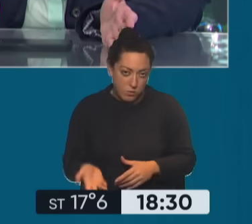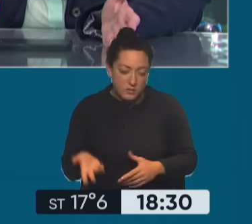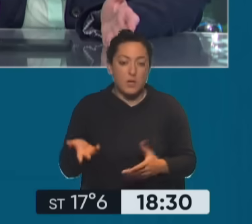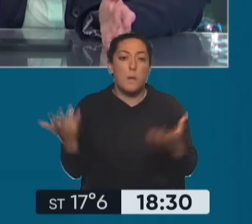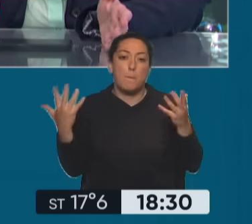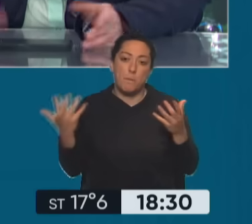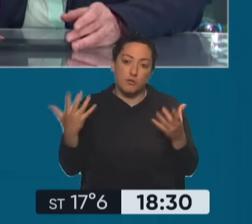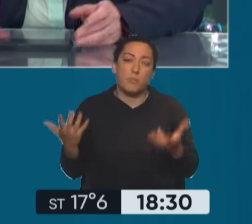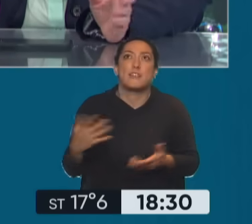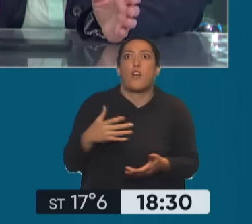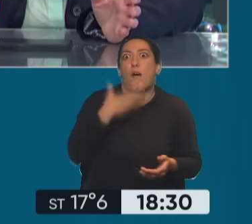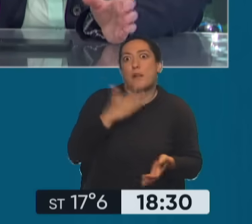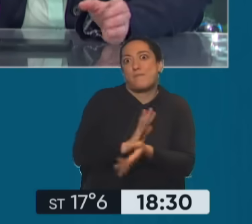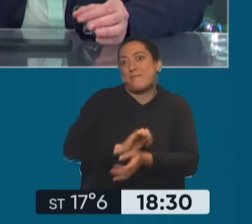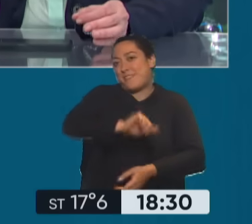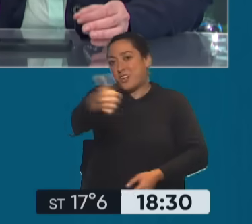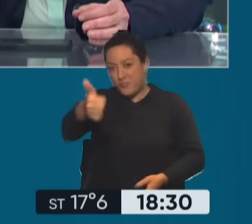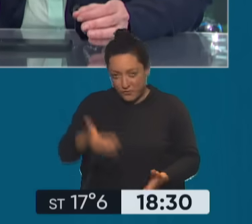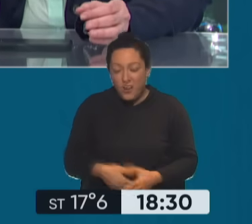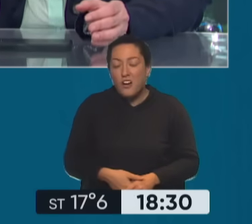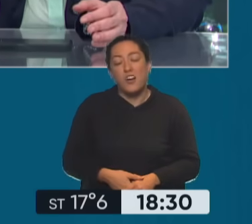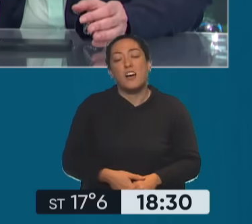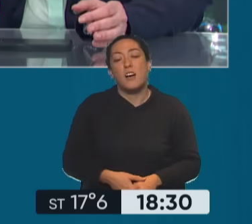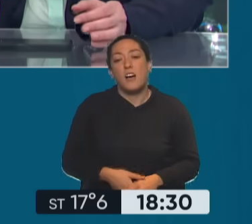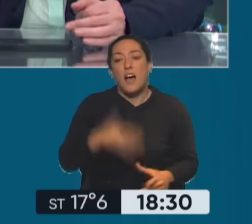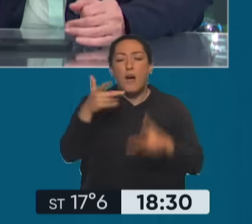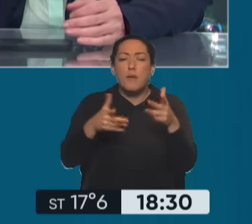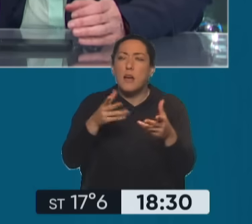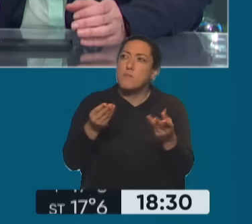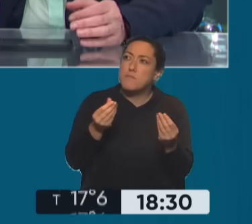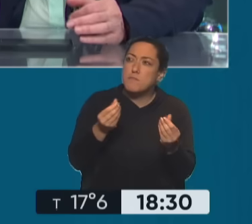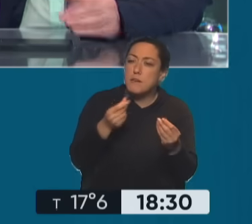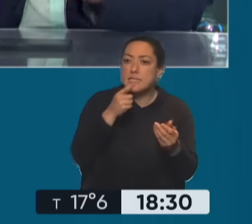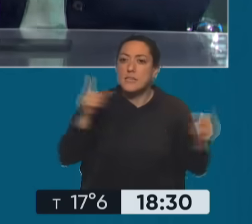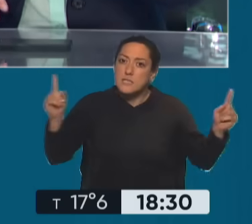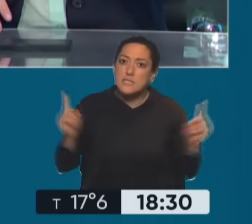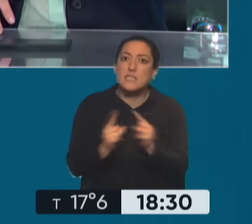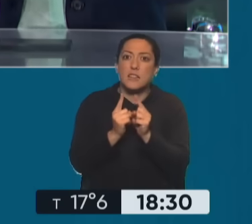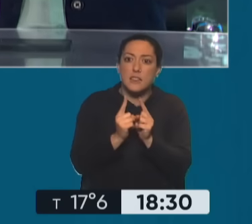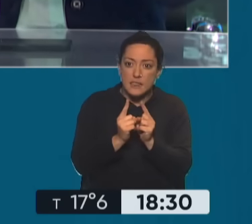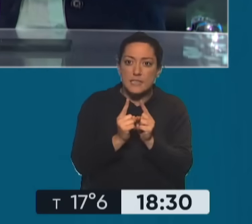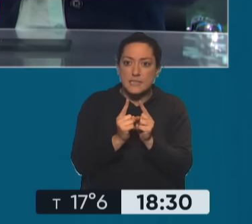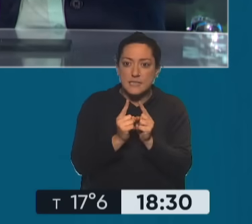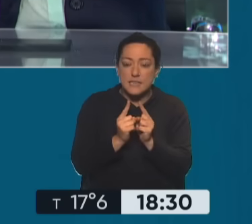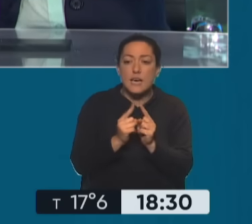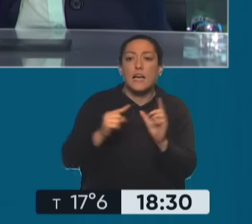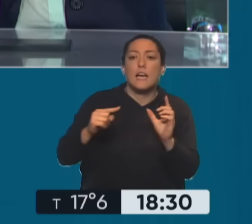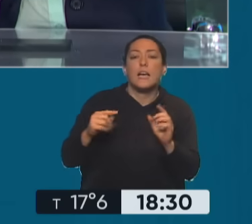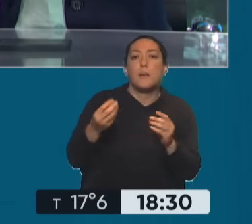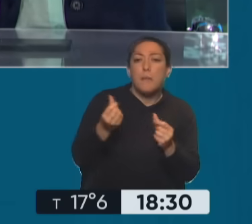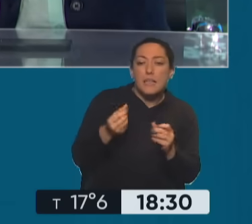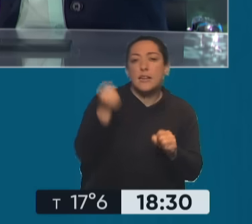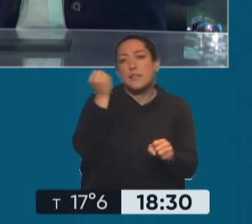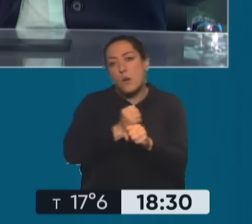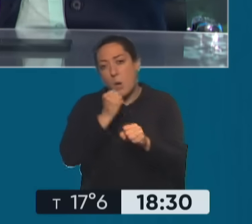un discurso de triunfo. Había algo que resonaba mucho a síntesis, una vez más, ¿no? Esta cosa de el capital y el trabajo,